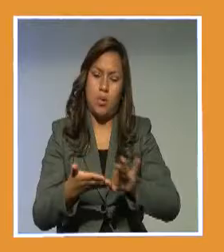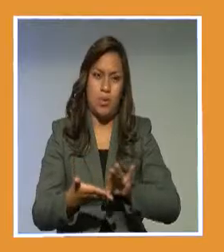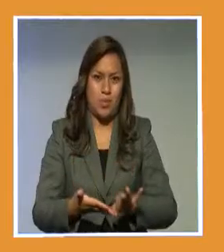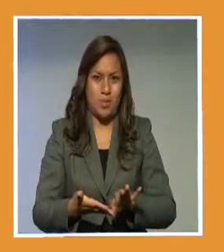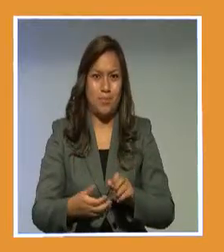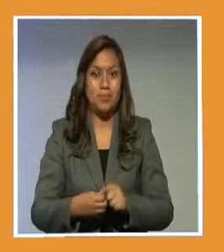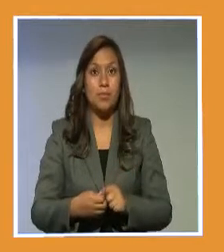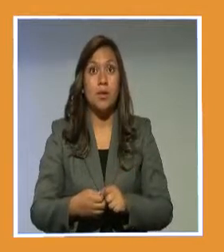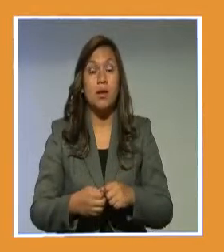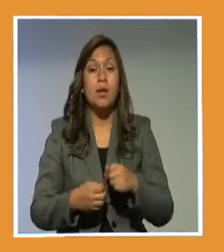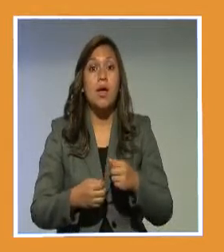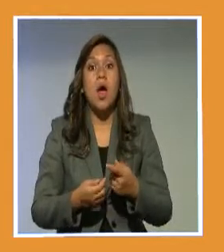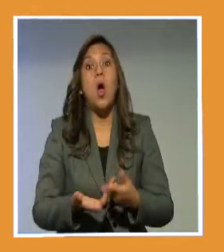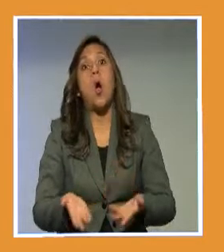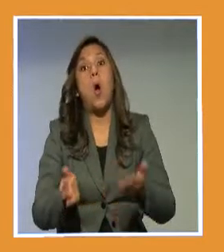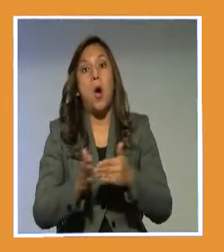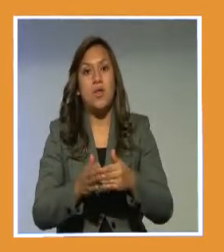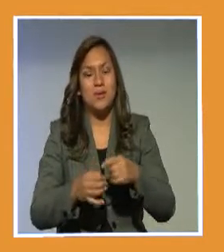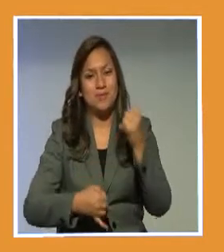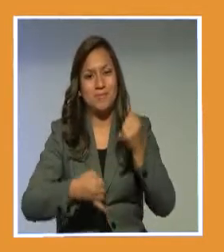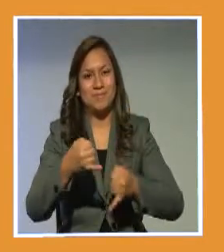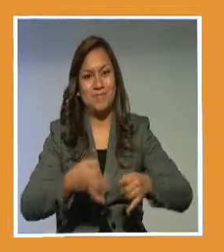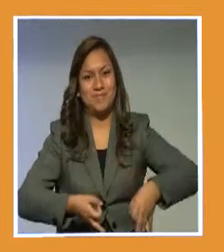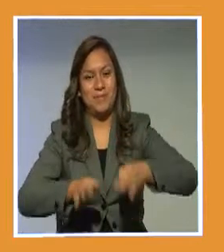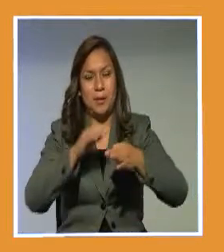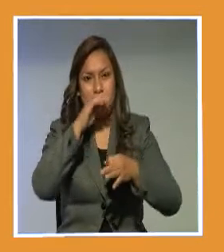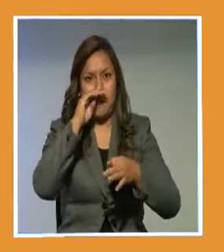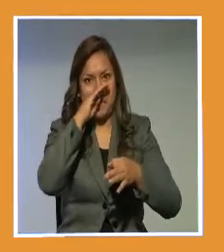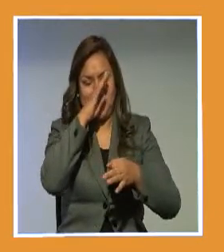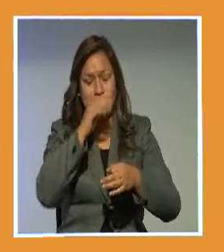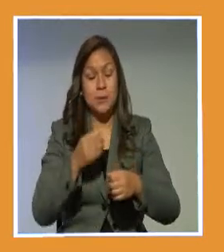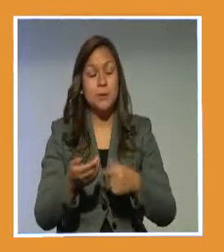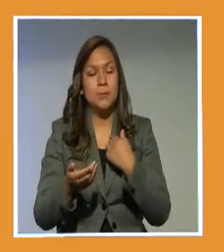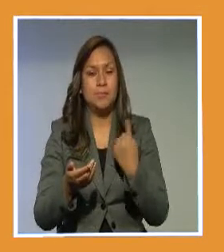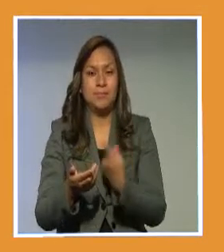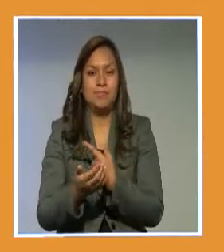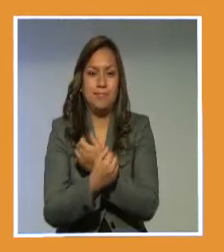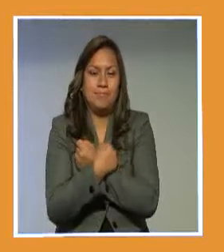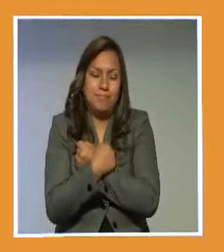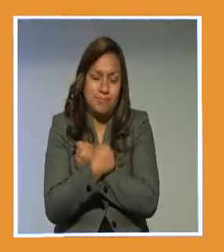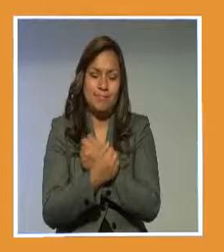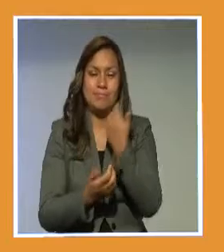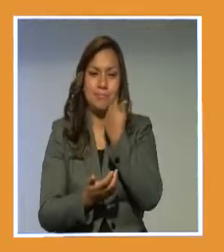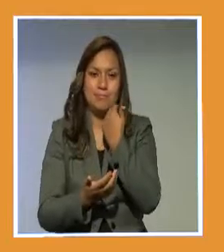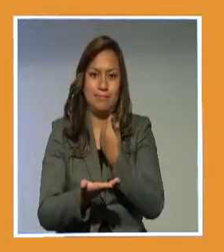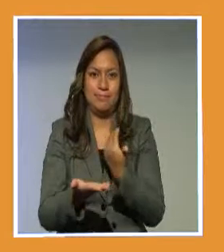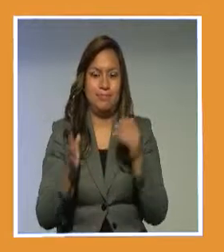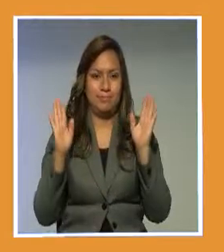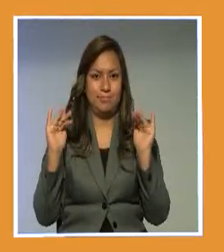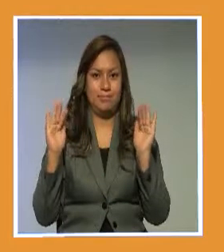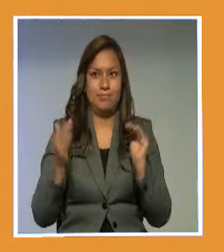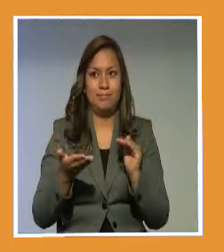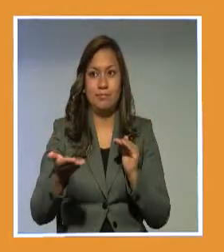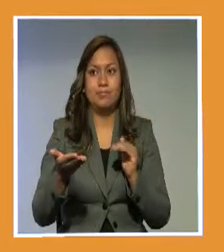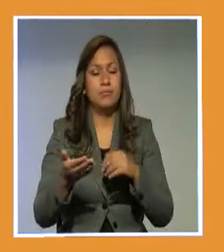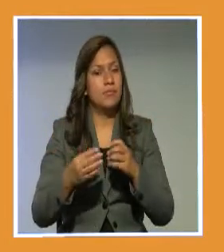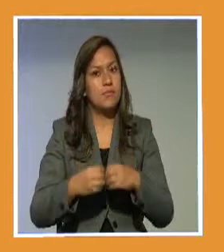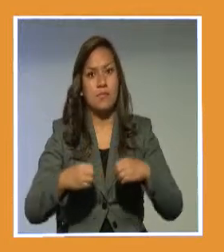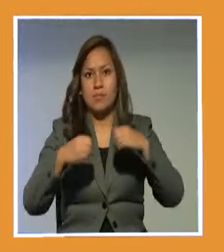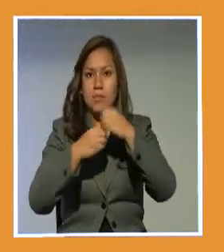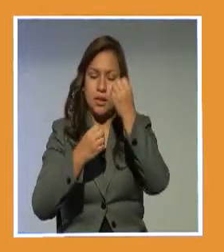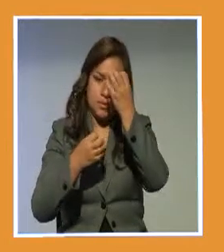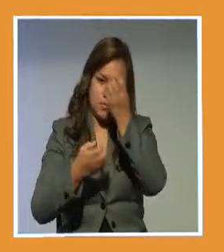prácticamente a finales de febrero, y con esto, queridos amigos y amigas, pues vamos a tener acumulada muchísima información